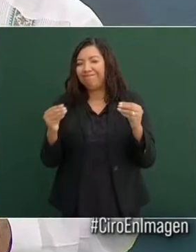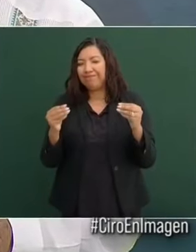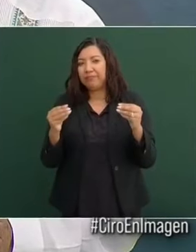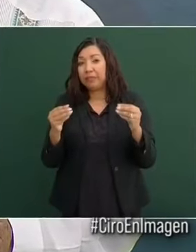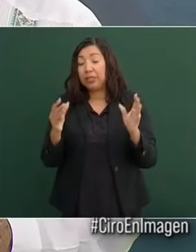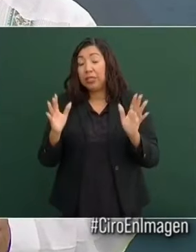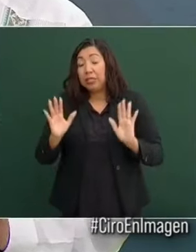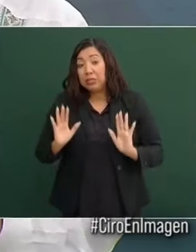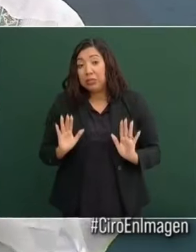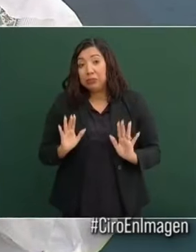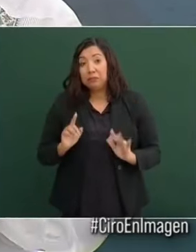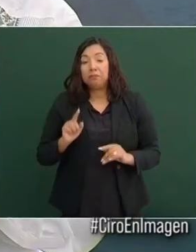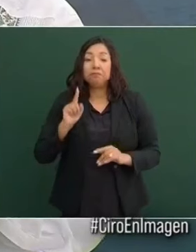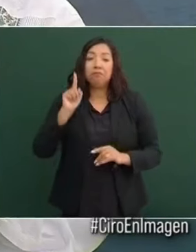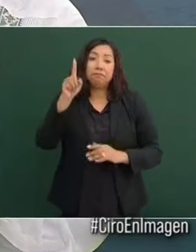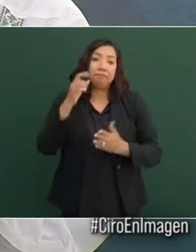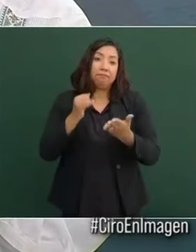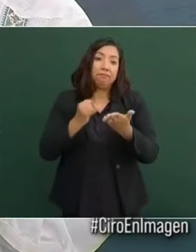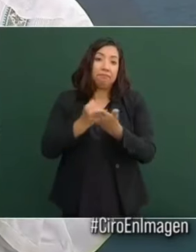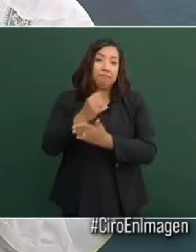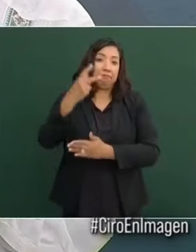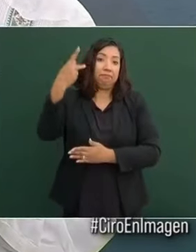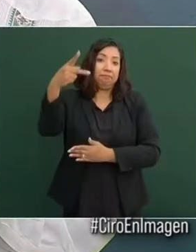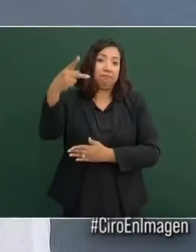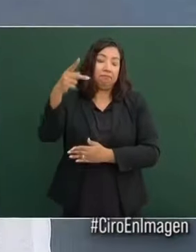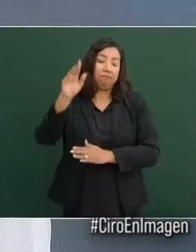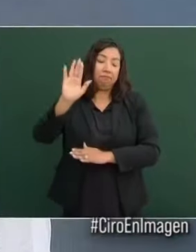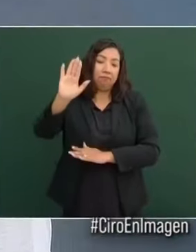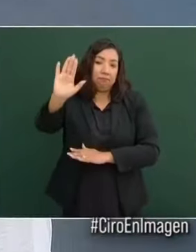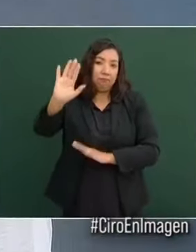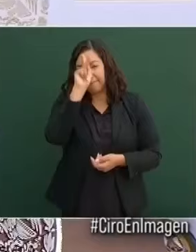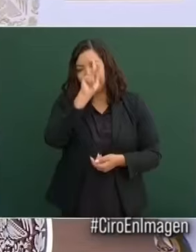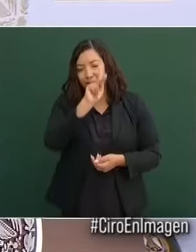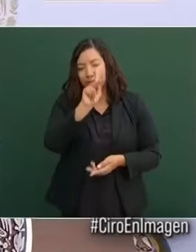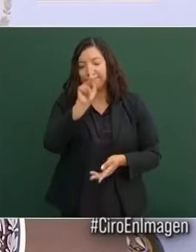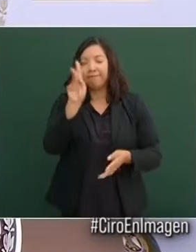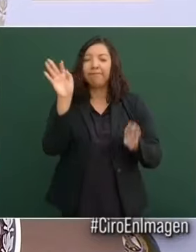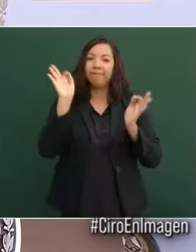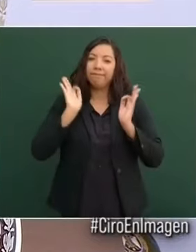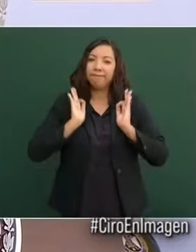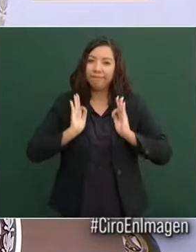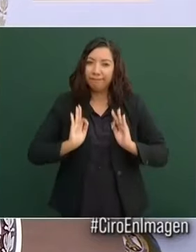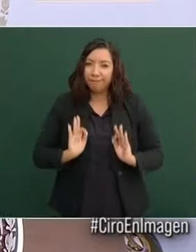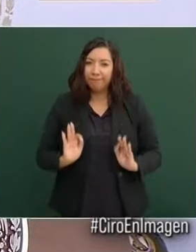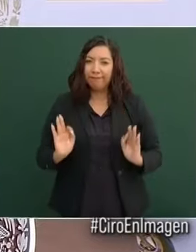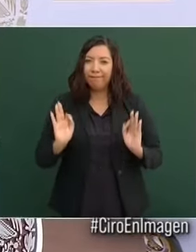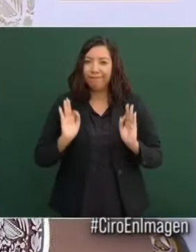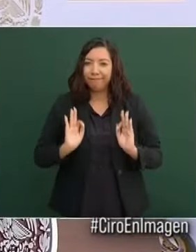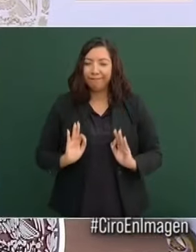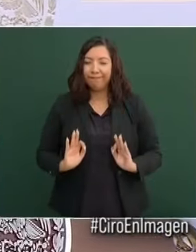ellos tomaron esa decisión, nosotros respetamos. Si acaso